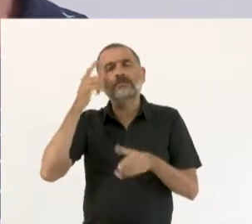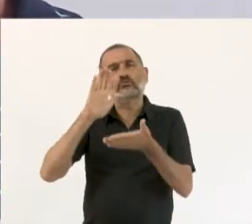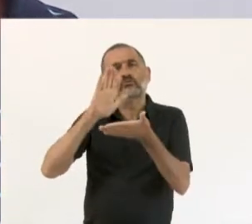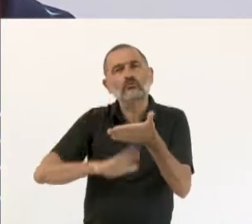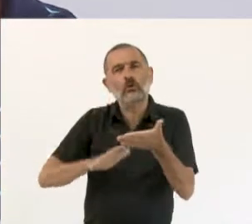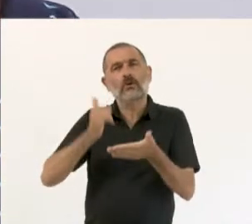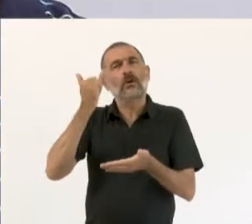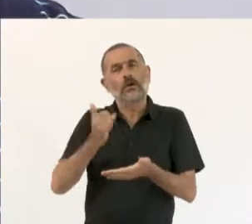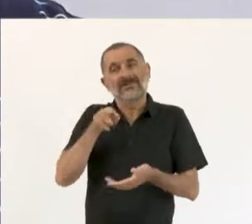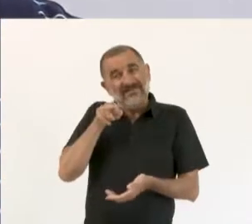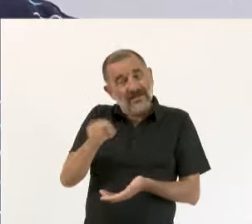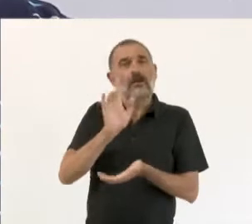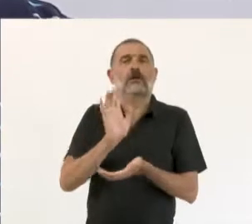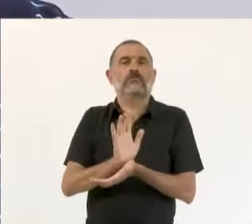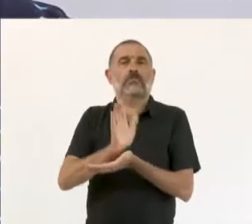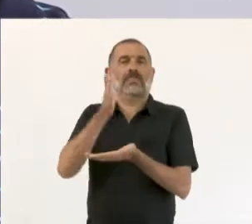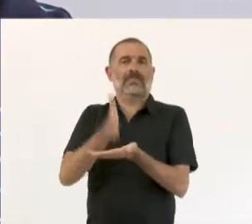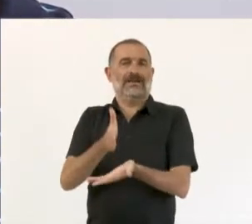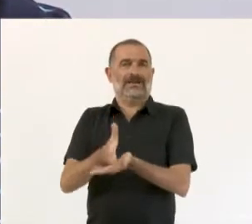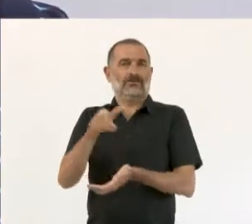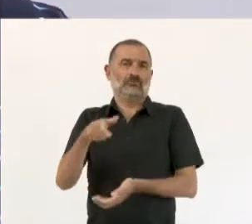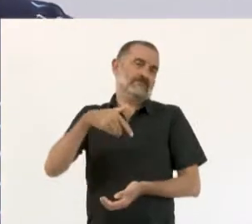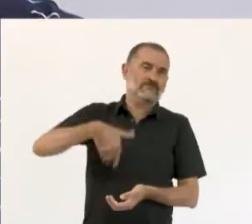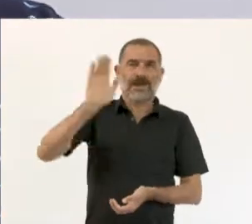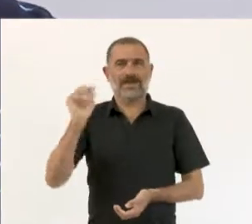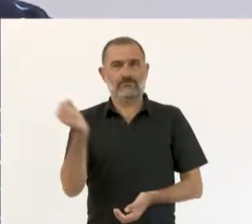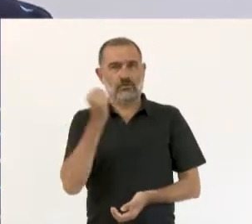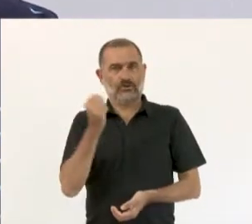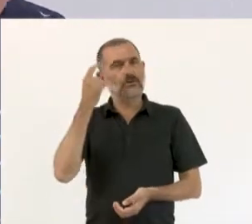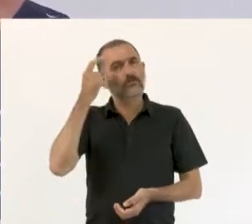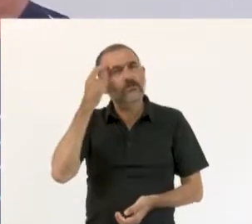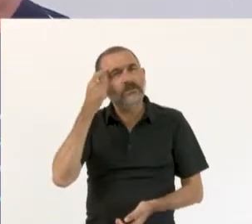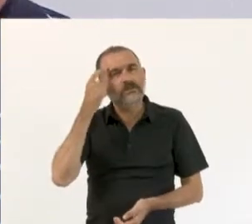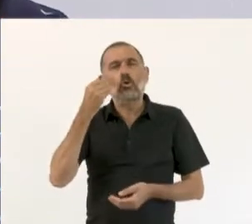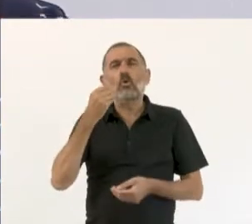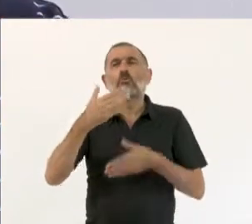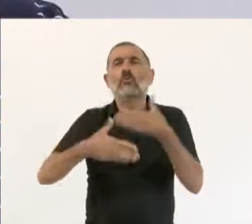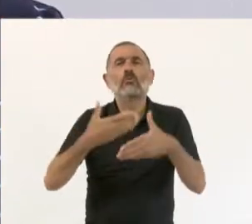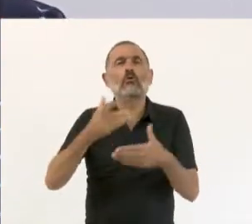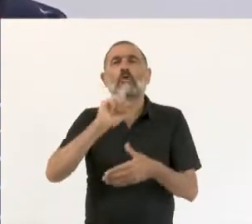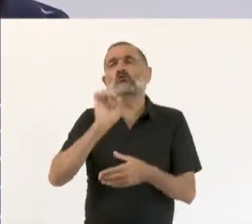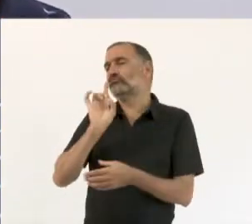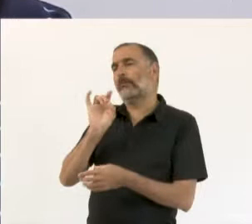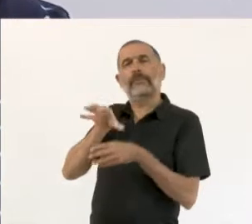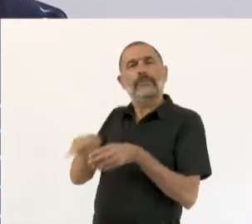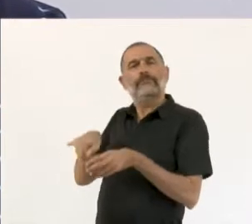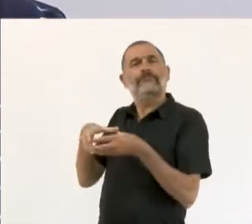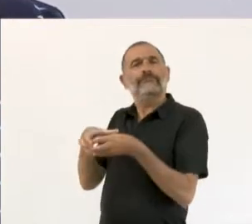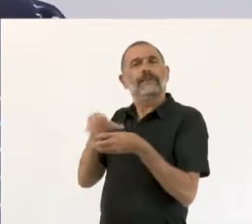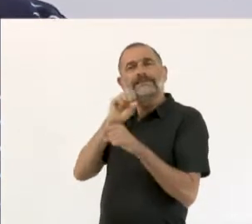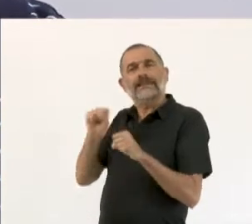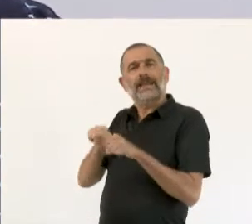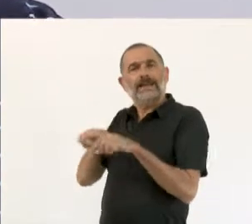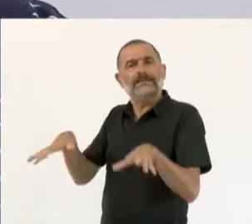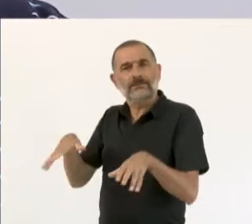es un lineamiento central, digamos, para pensar los procesos de extensión, todas las contribuciones que viene